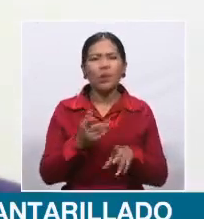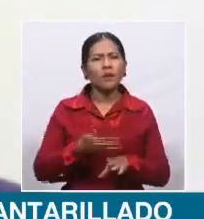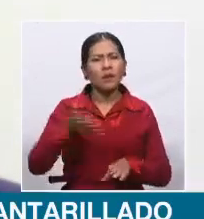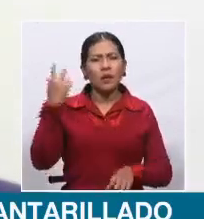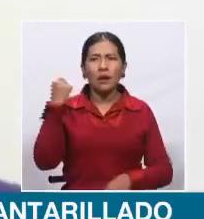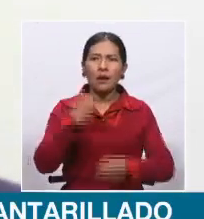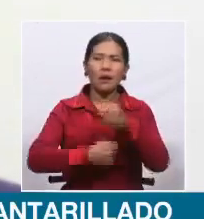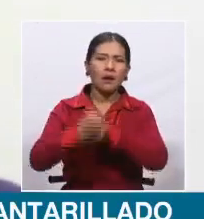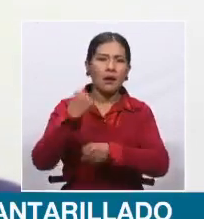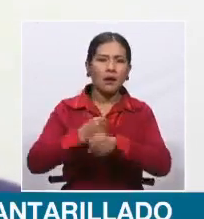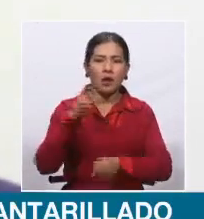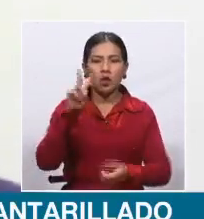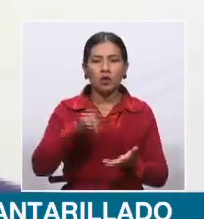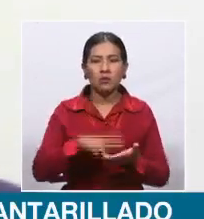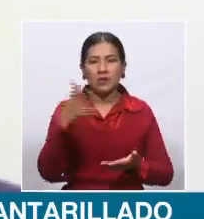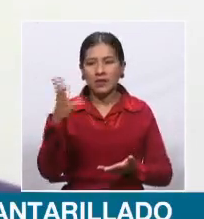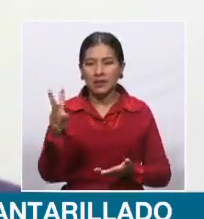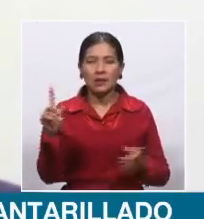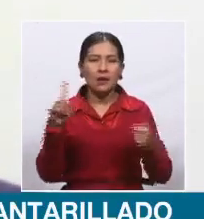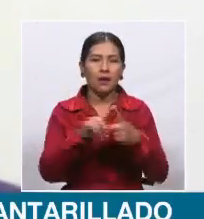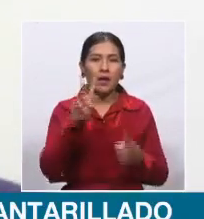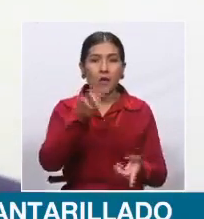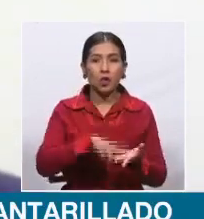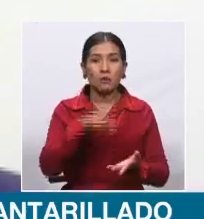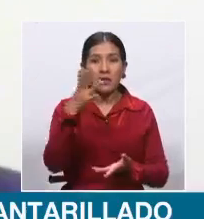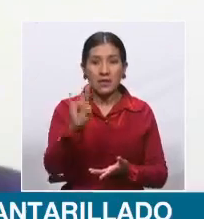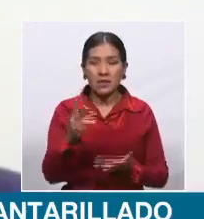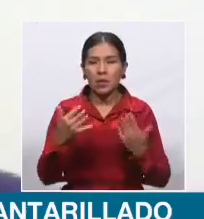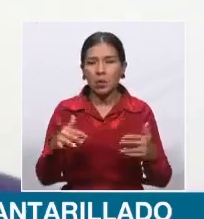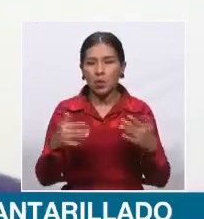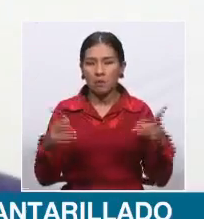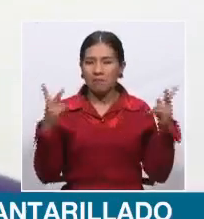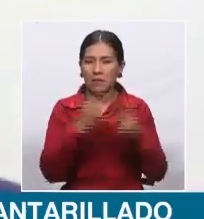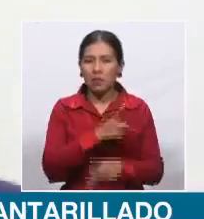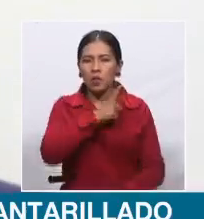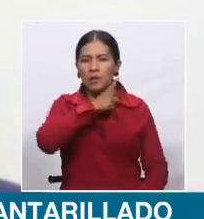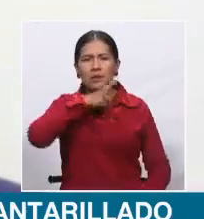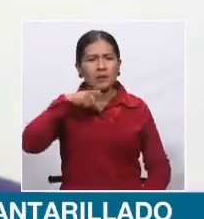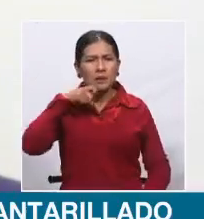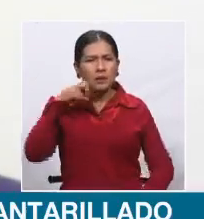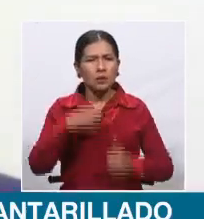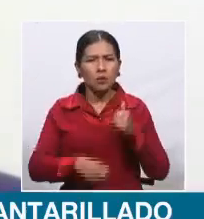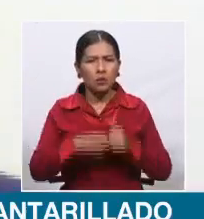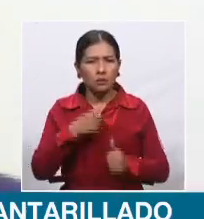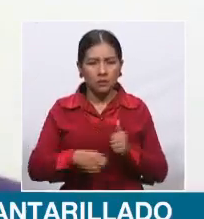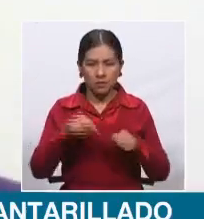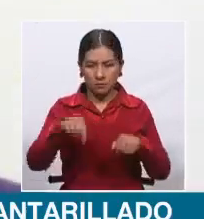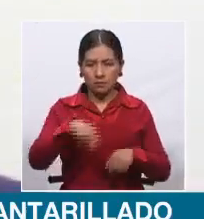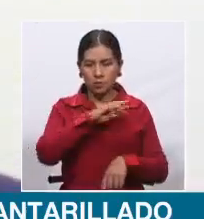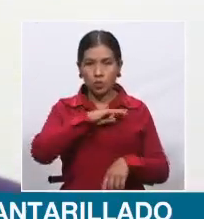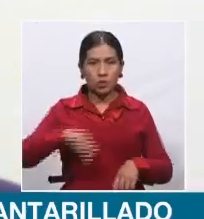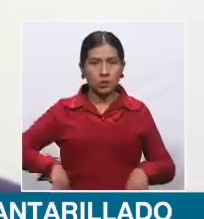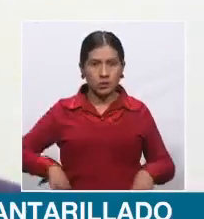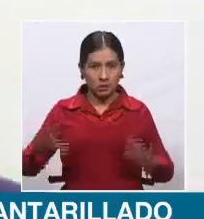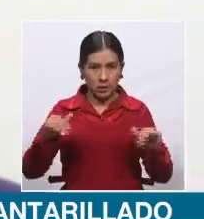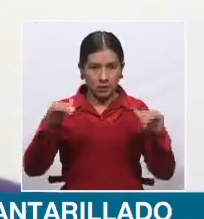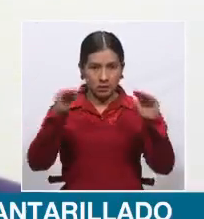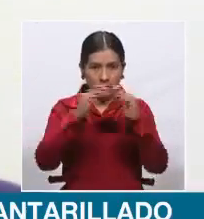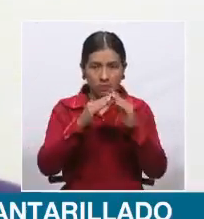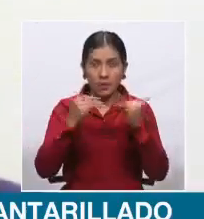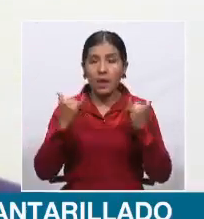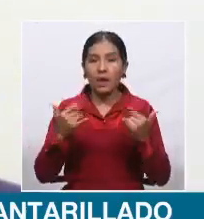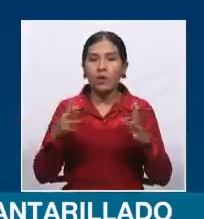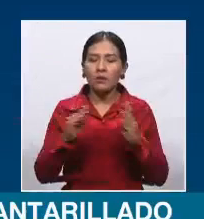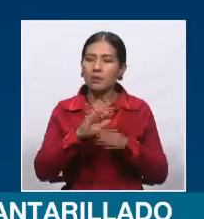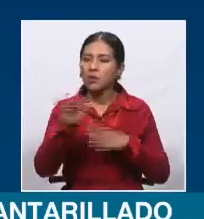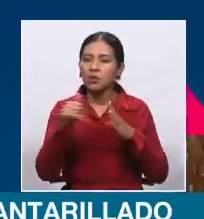en la gestión 2016-2017 hubo una gran sequía acá en el municipio de La Paz, ¿no? Y esto ahora, de acuerdo a